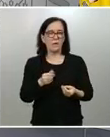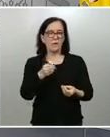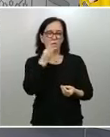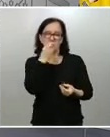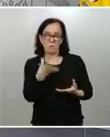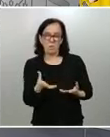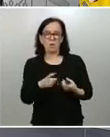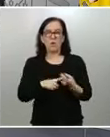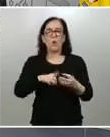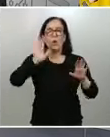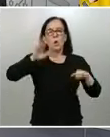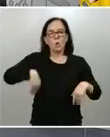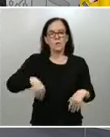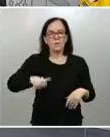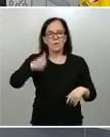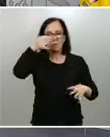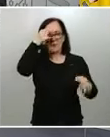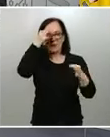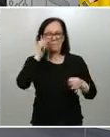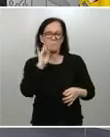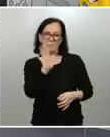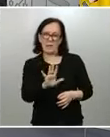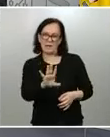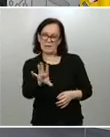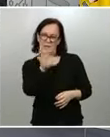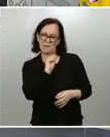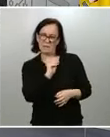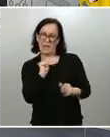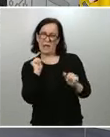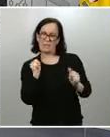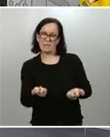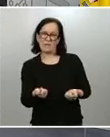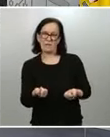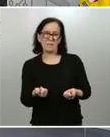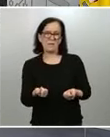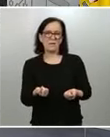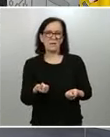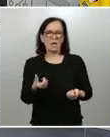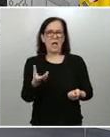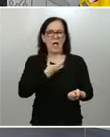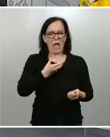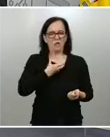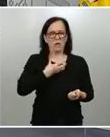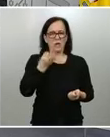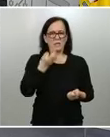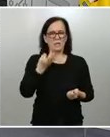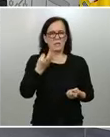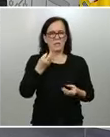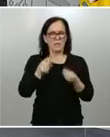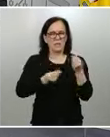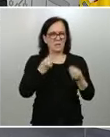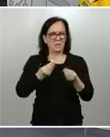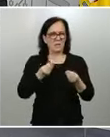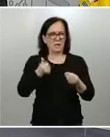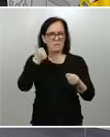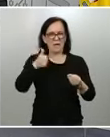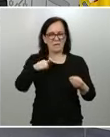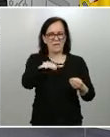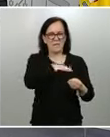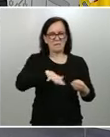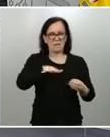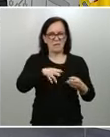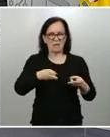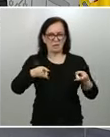precisión me ha parecido entenderle al principio que decía que los ayuntamientos debían formas está más espacios libres está sugiriendo a los